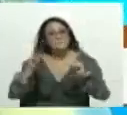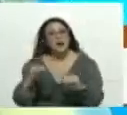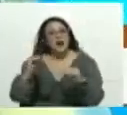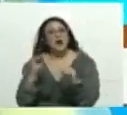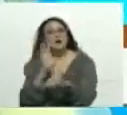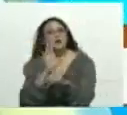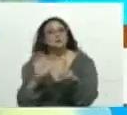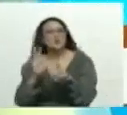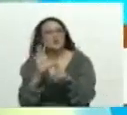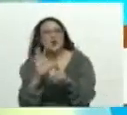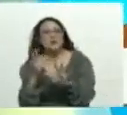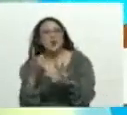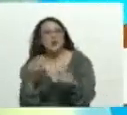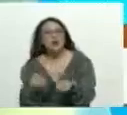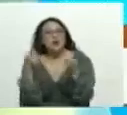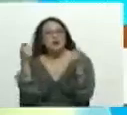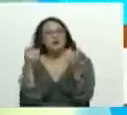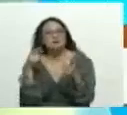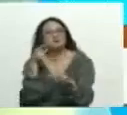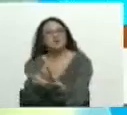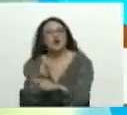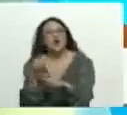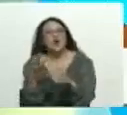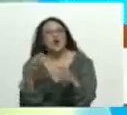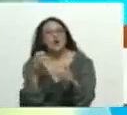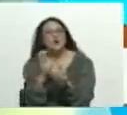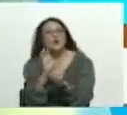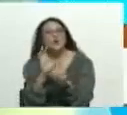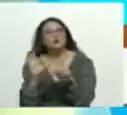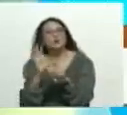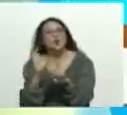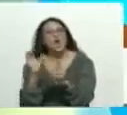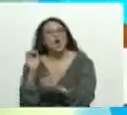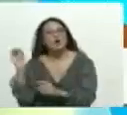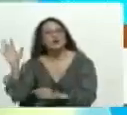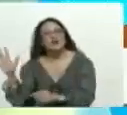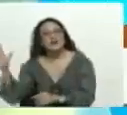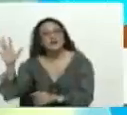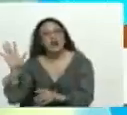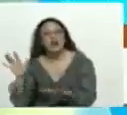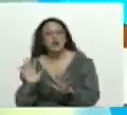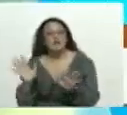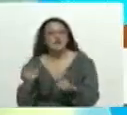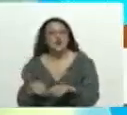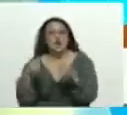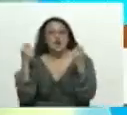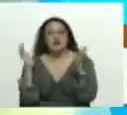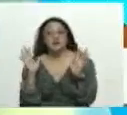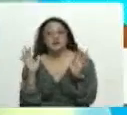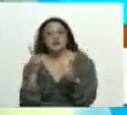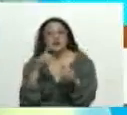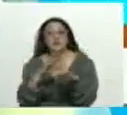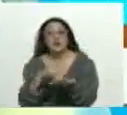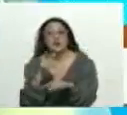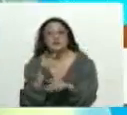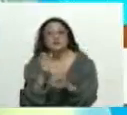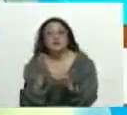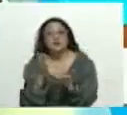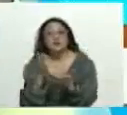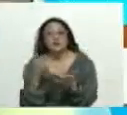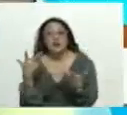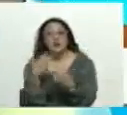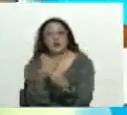global e imponernos la cultura occidental de una manera violenta Porque esos algoritmos son censura